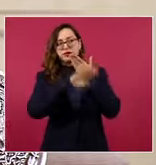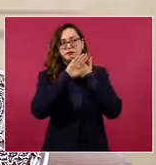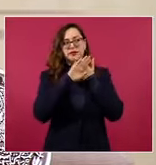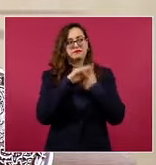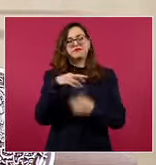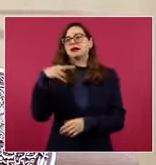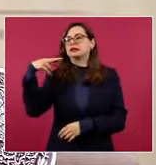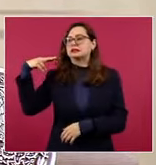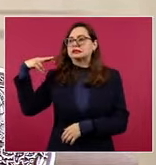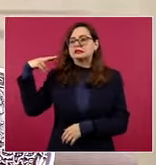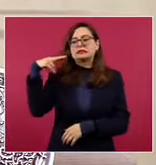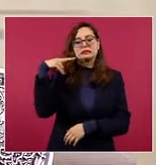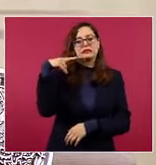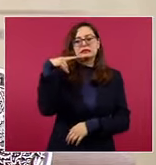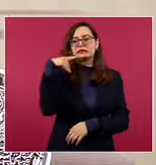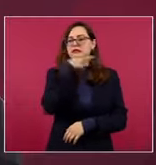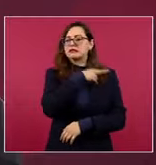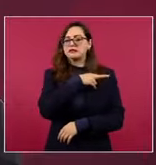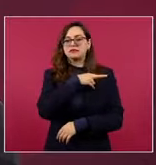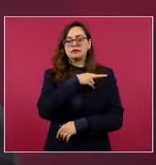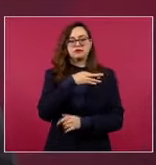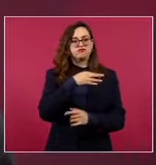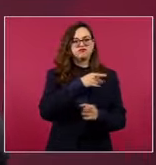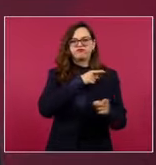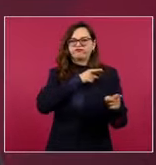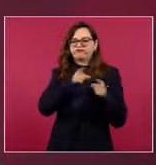inmediatamente se enfilan.